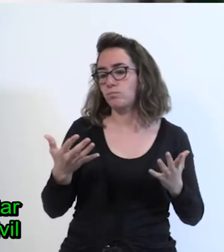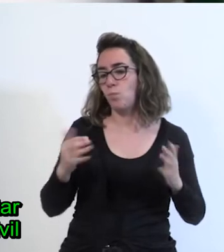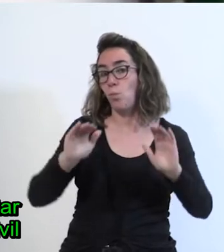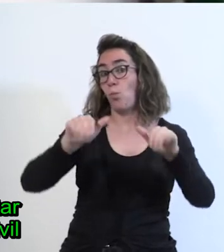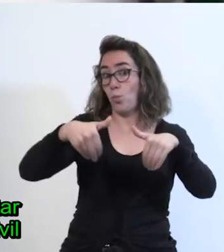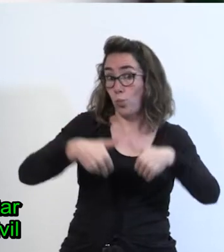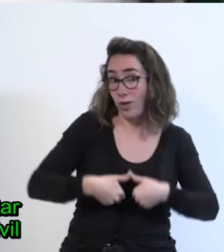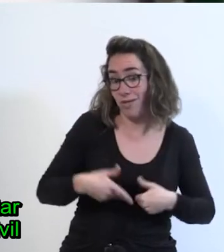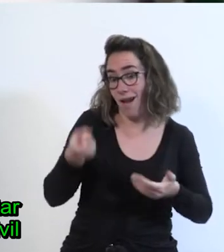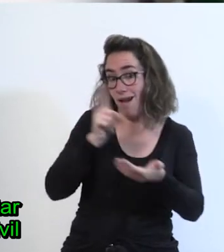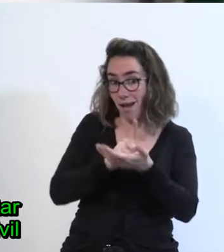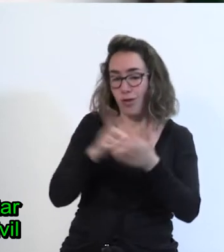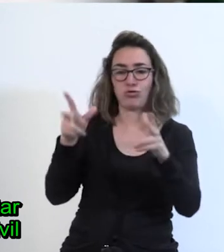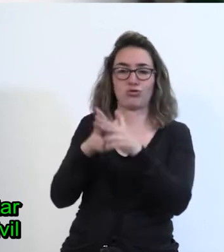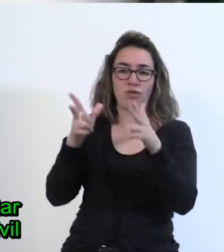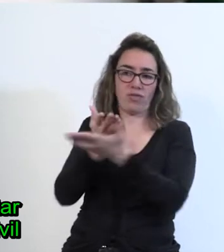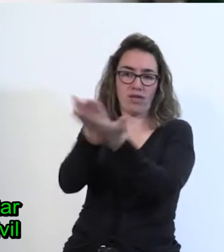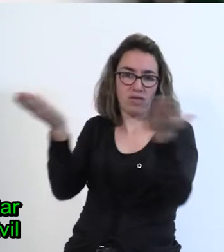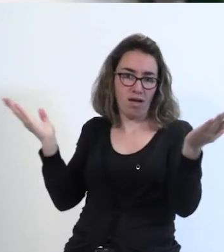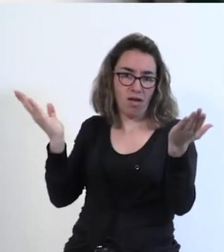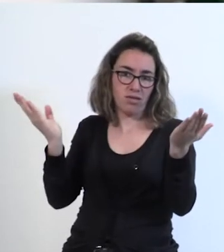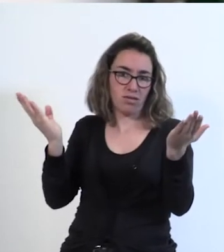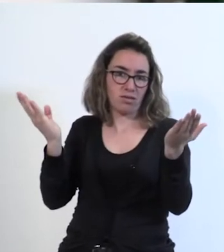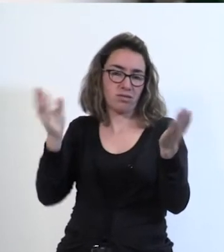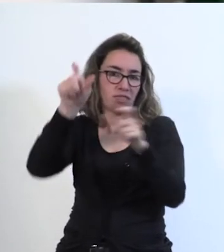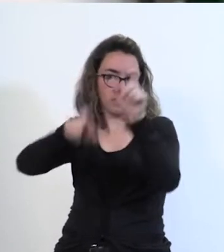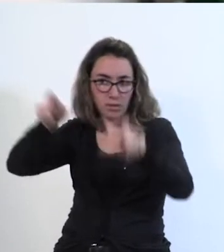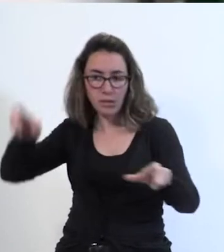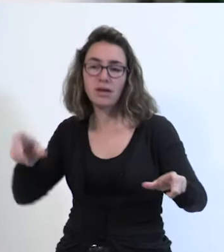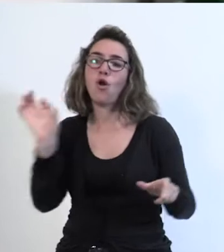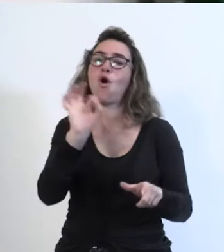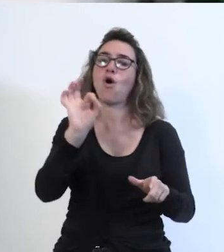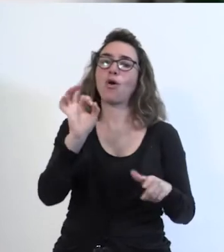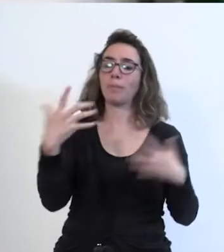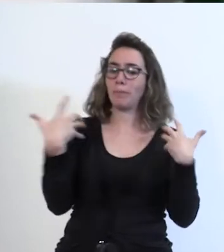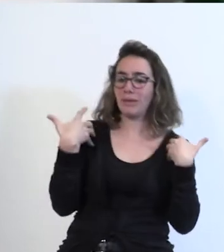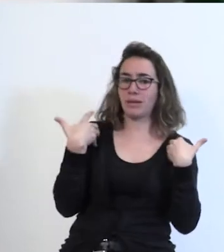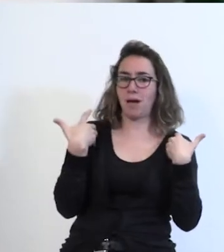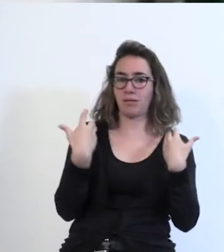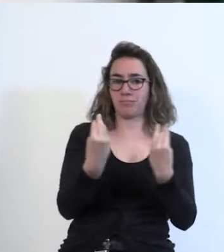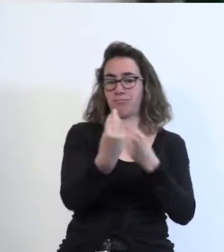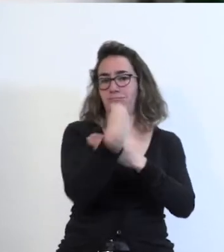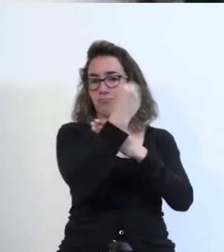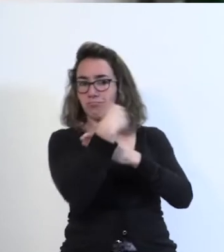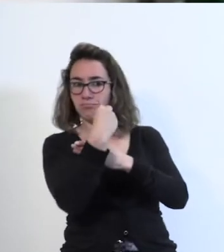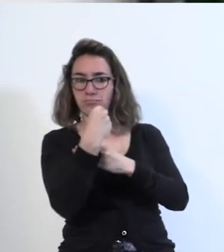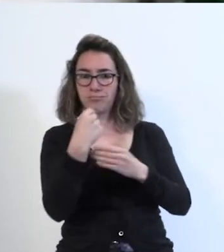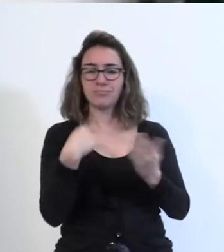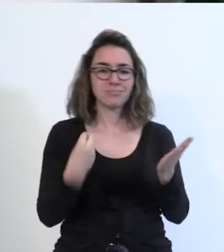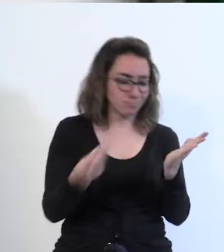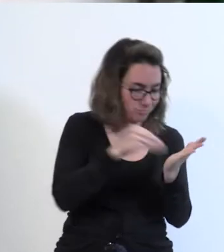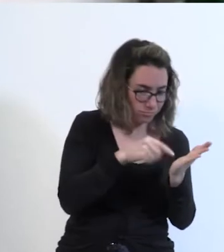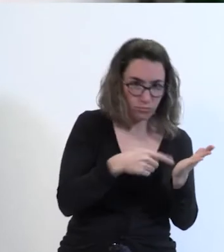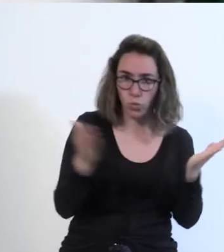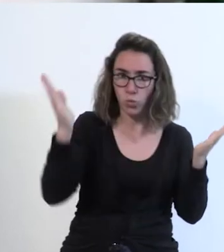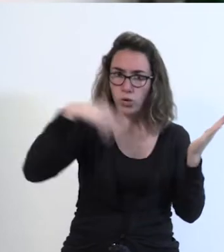la reincorporación a la sociedad civil o de reparación a quienes habían sido víctimas. No